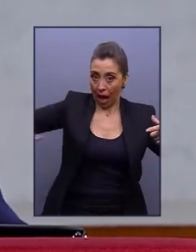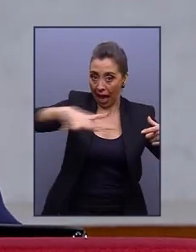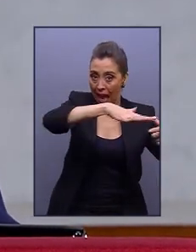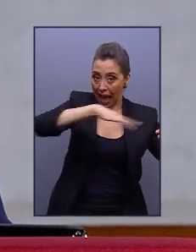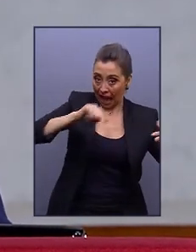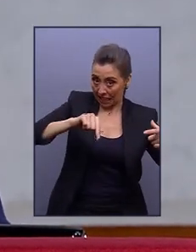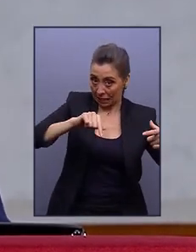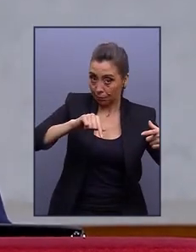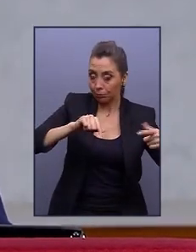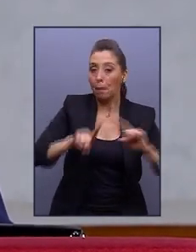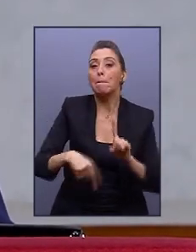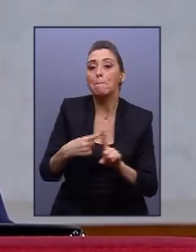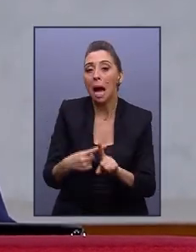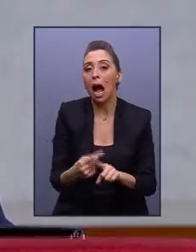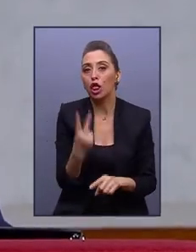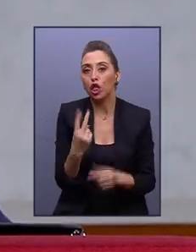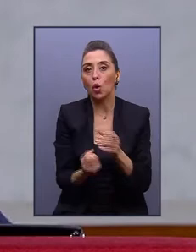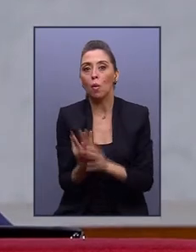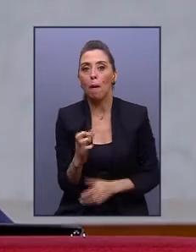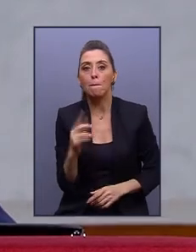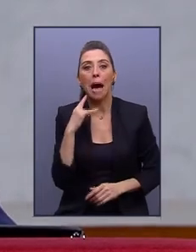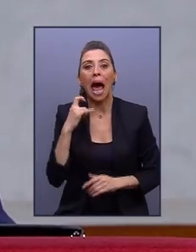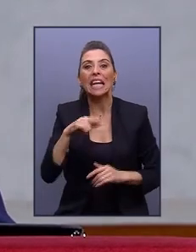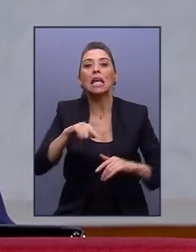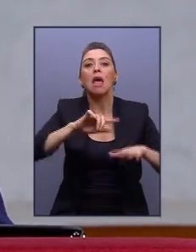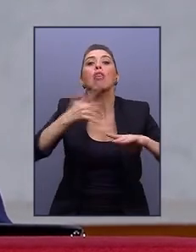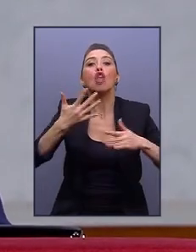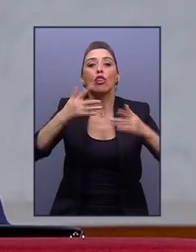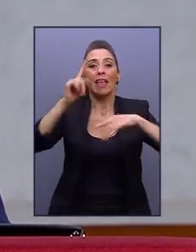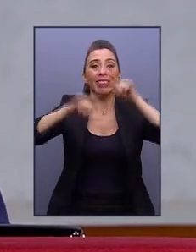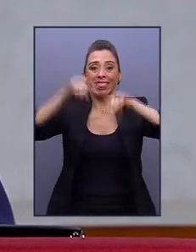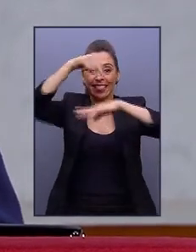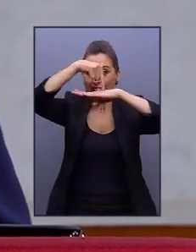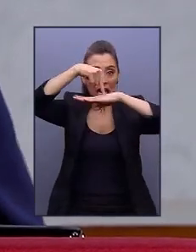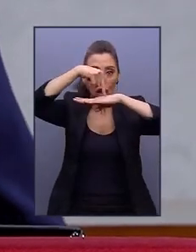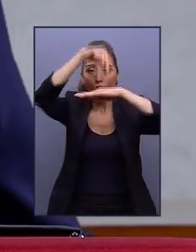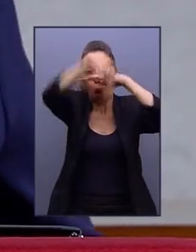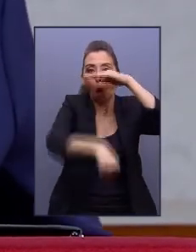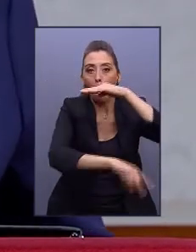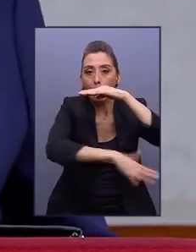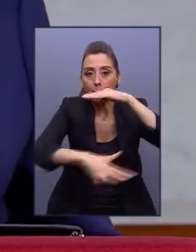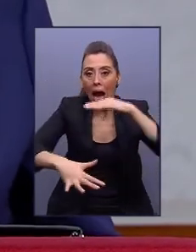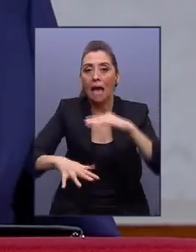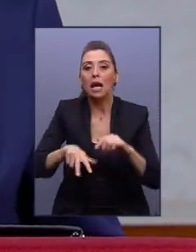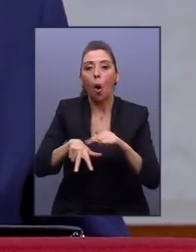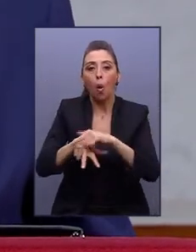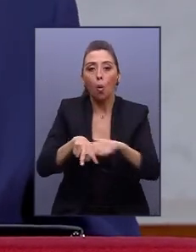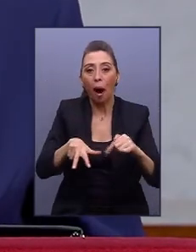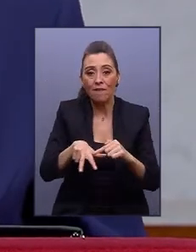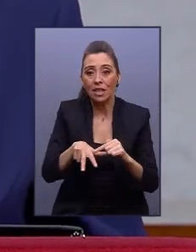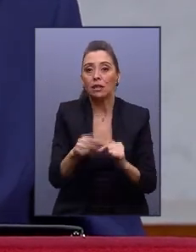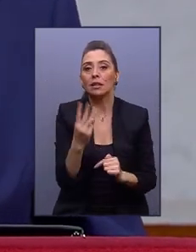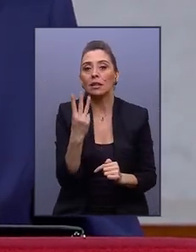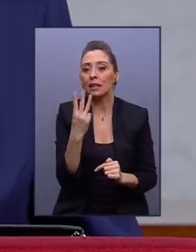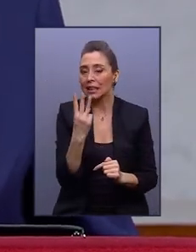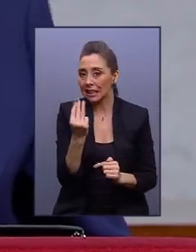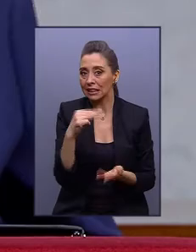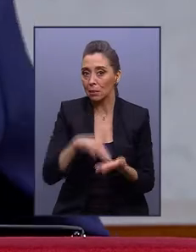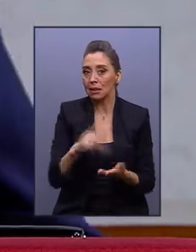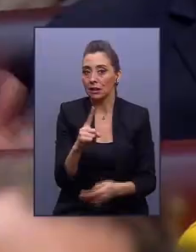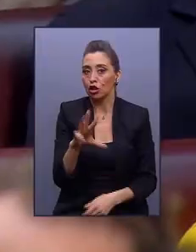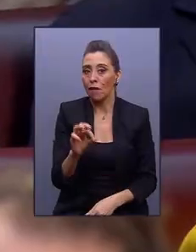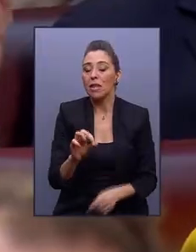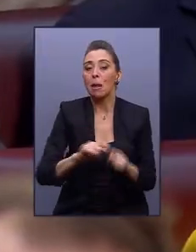quiero anunciar que sumaremos 2 nuevos parques marinos. Uno en el archipiélago de Juan Fernández, de 13.190 kilómetros